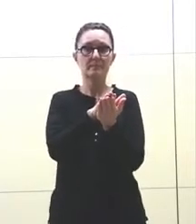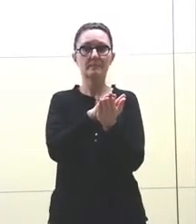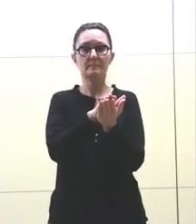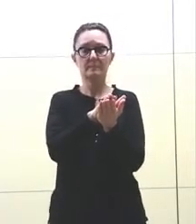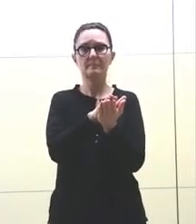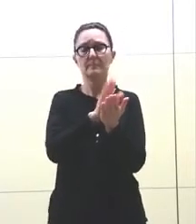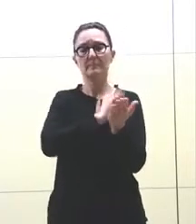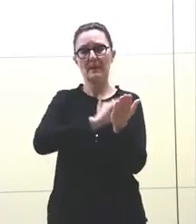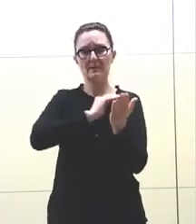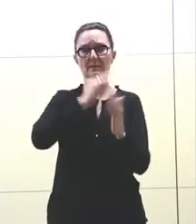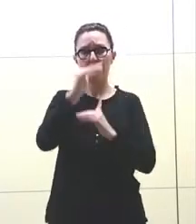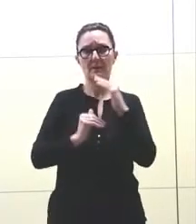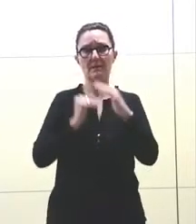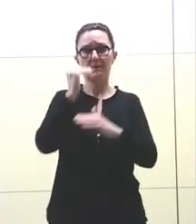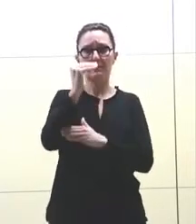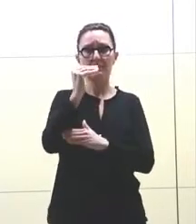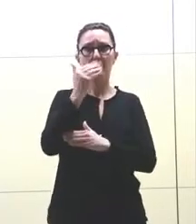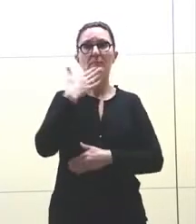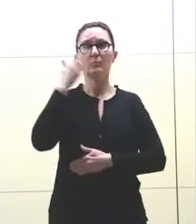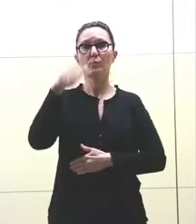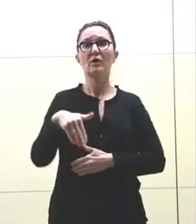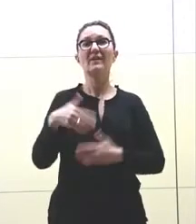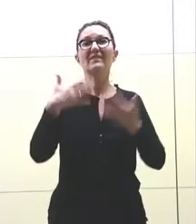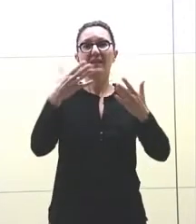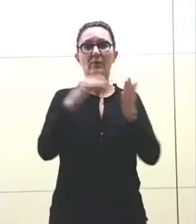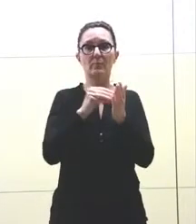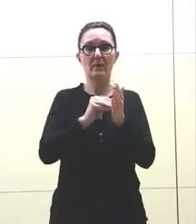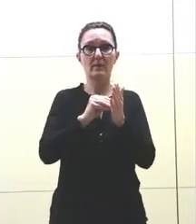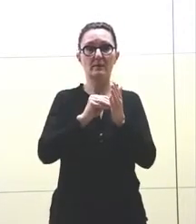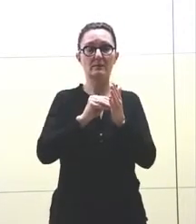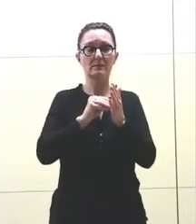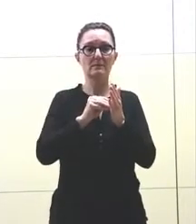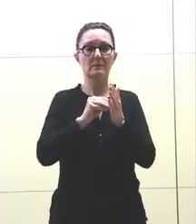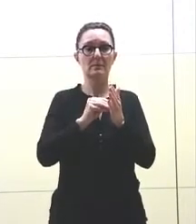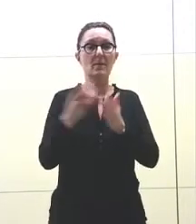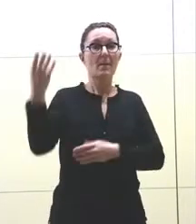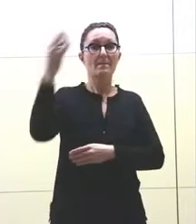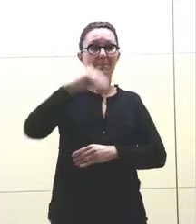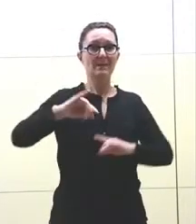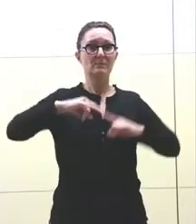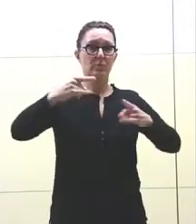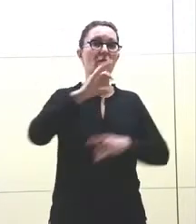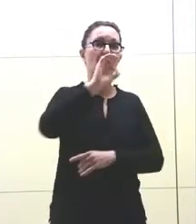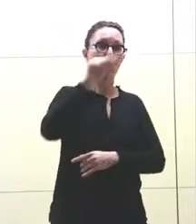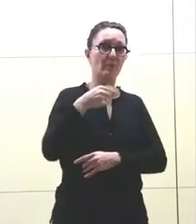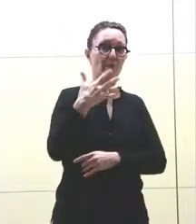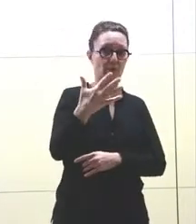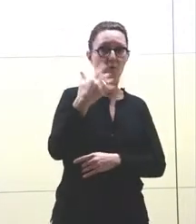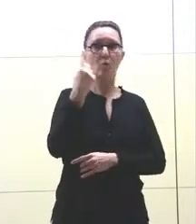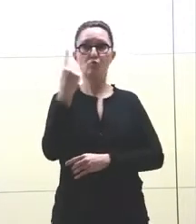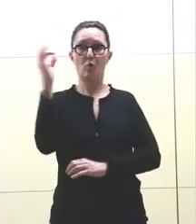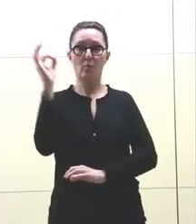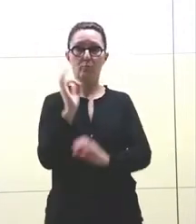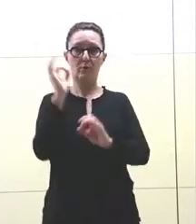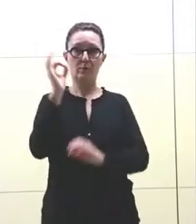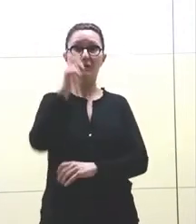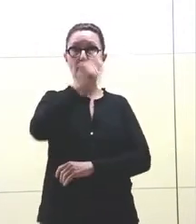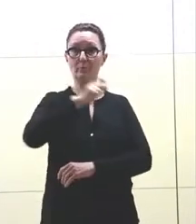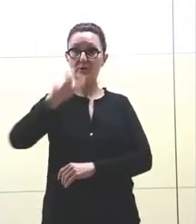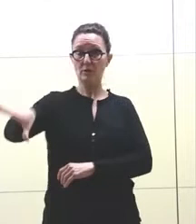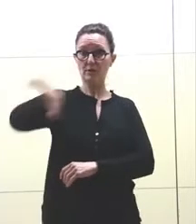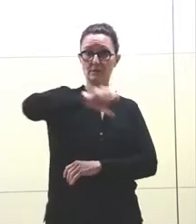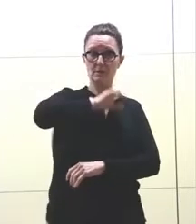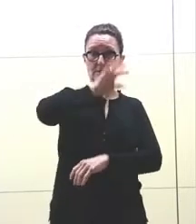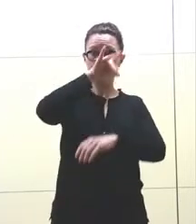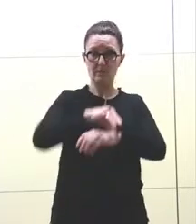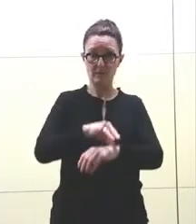relativamente alta. Para hacernos una idea, 10 veces más que la letalidad de la gripe, alrededor entre el 0,5 y el 1% de las personas